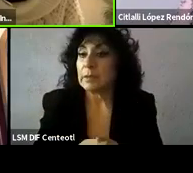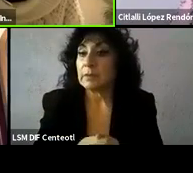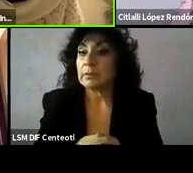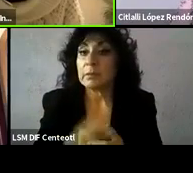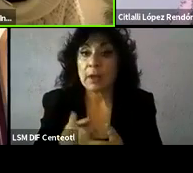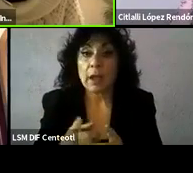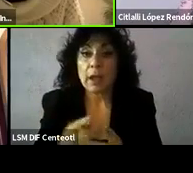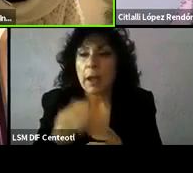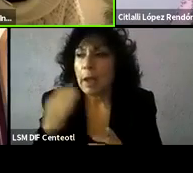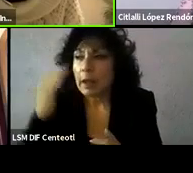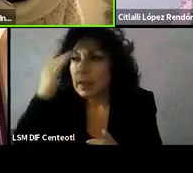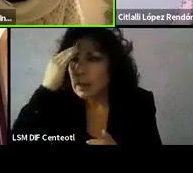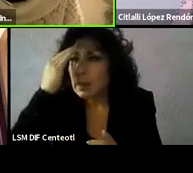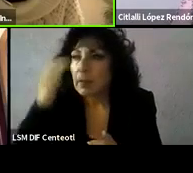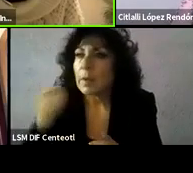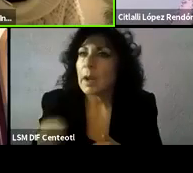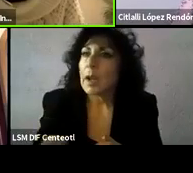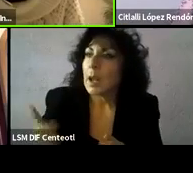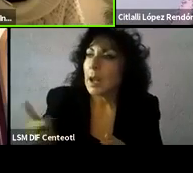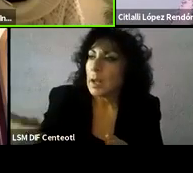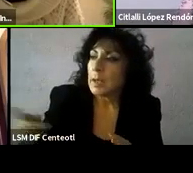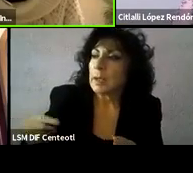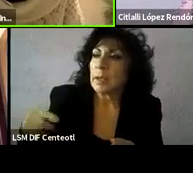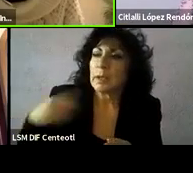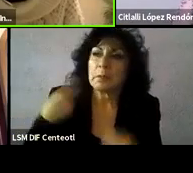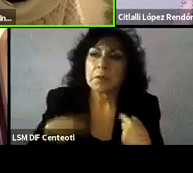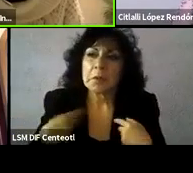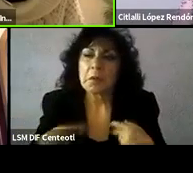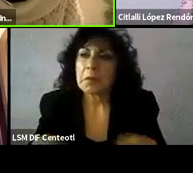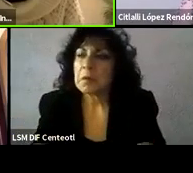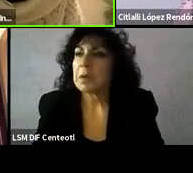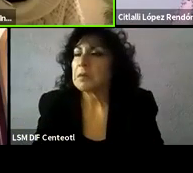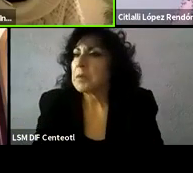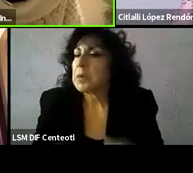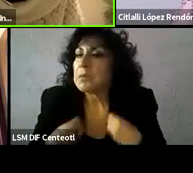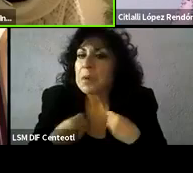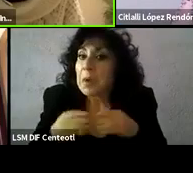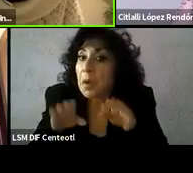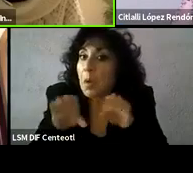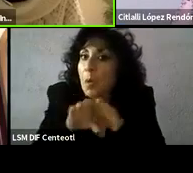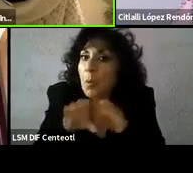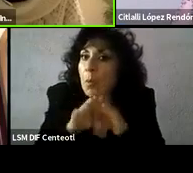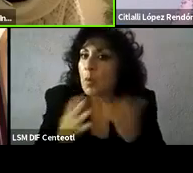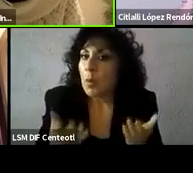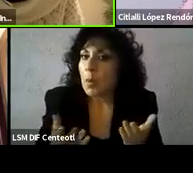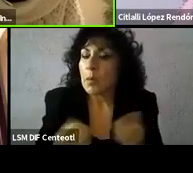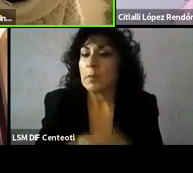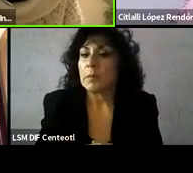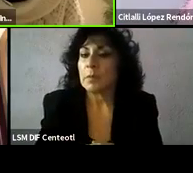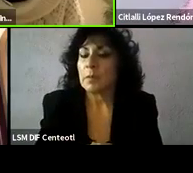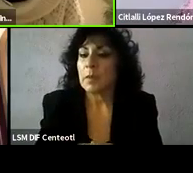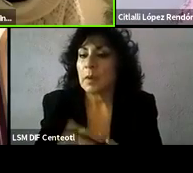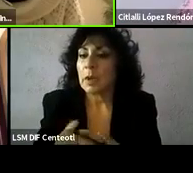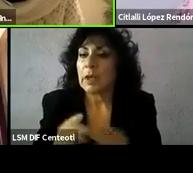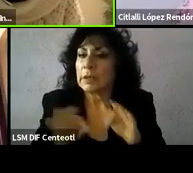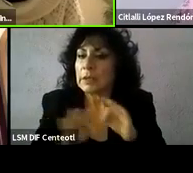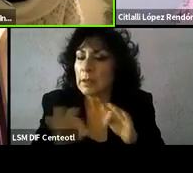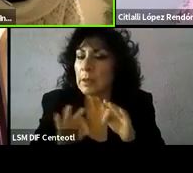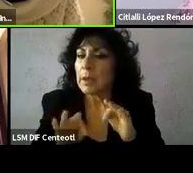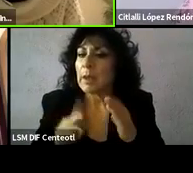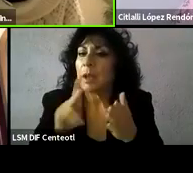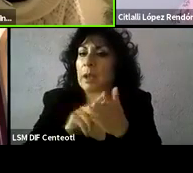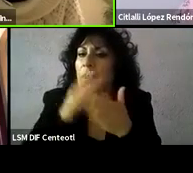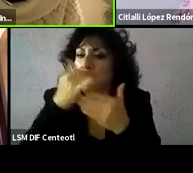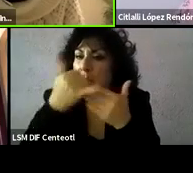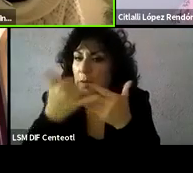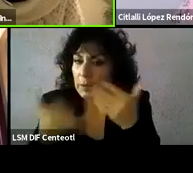viven. Entonces, pienso también retomando un poco de lo que mencionaba Citlali de trabajar por proyectos. Creo